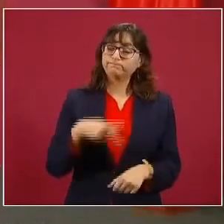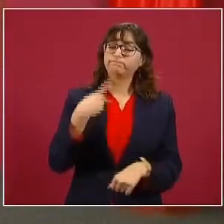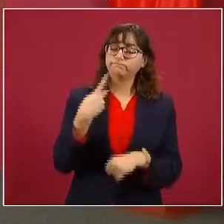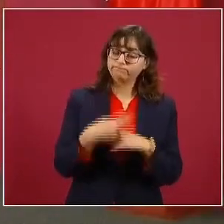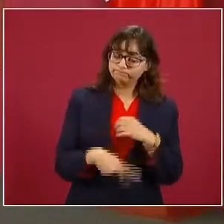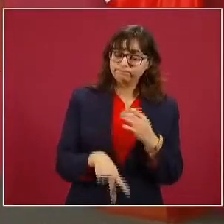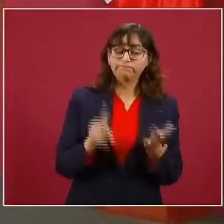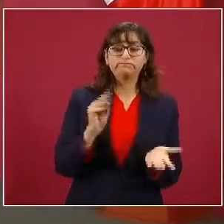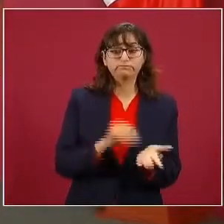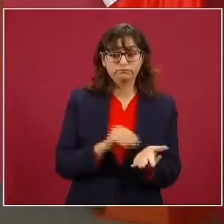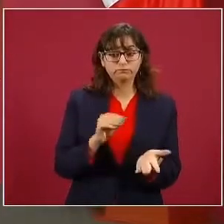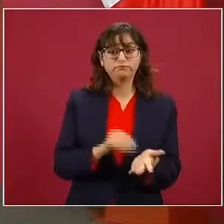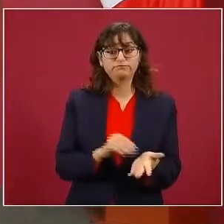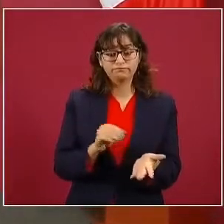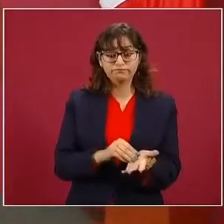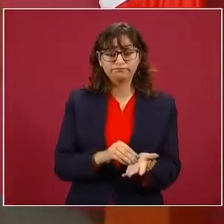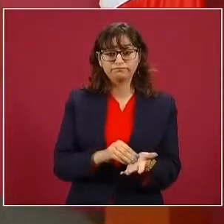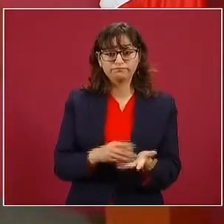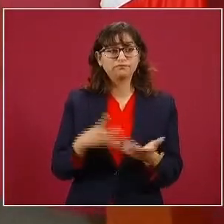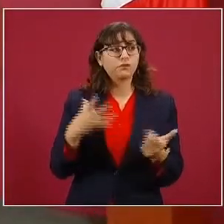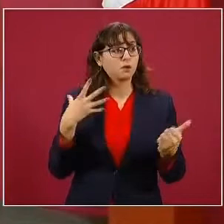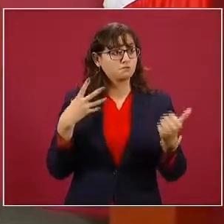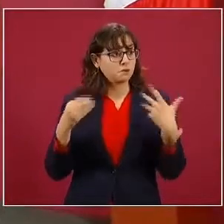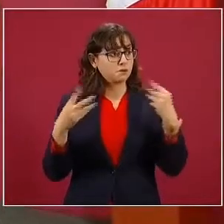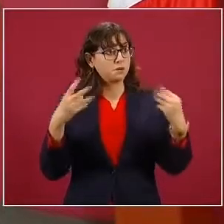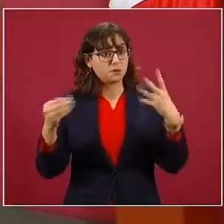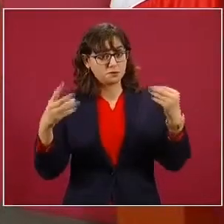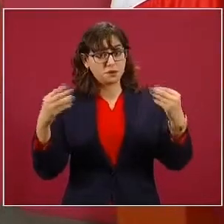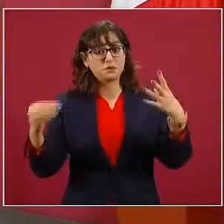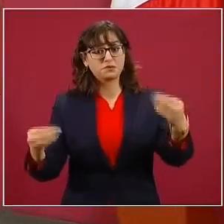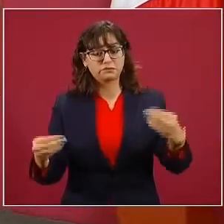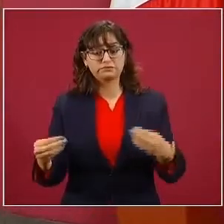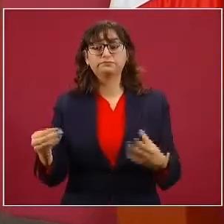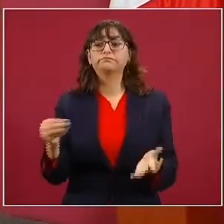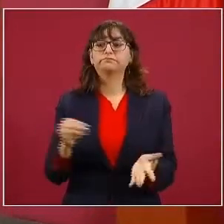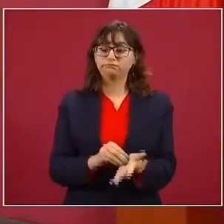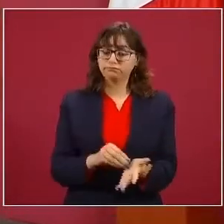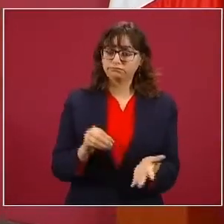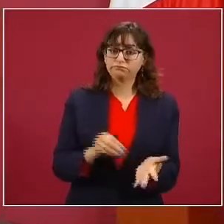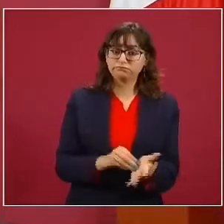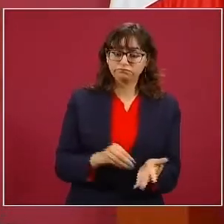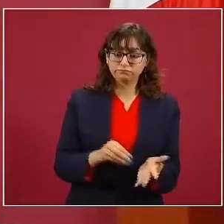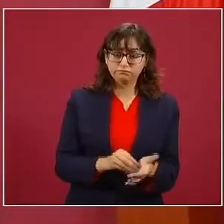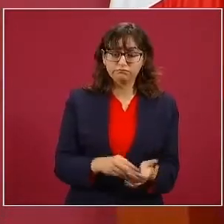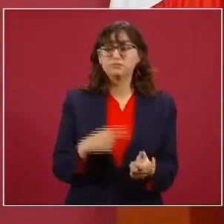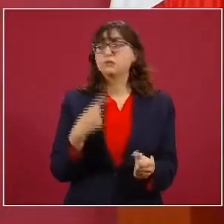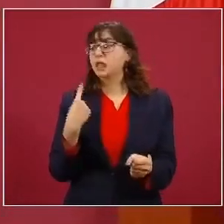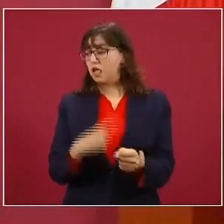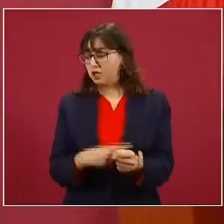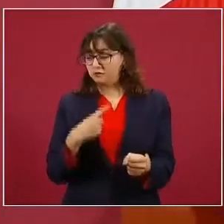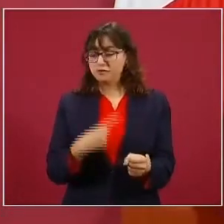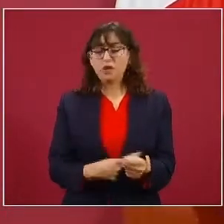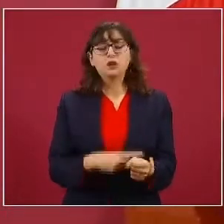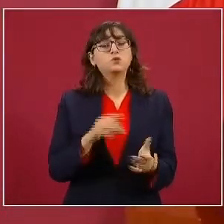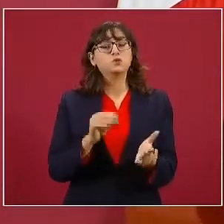riesgos, hay contagios, hay